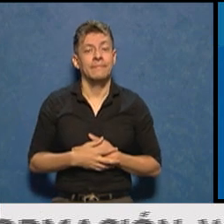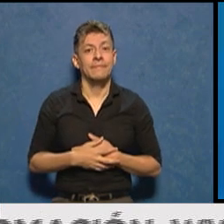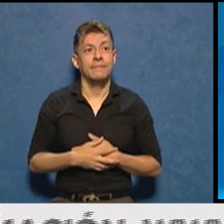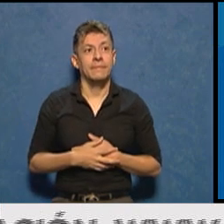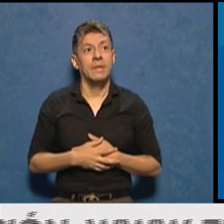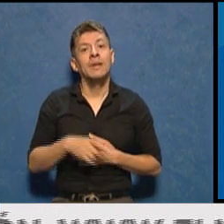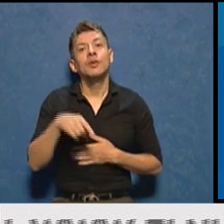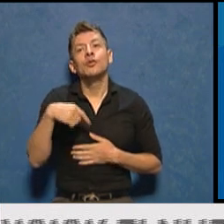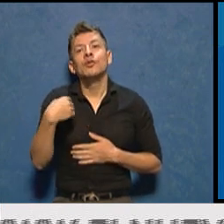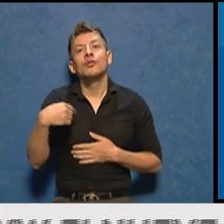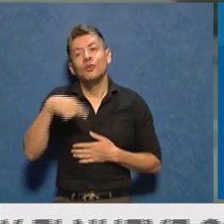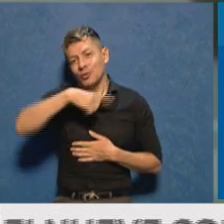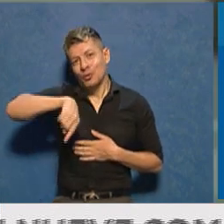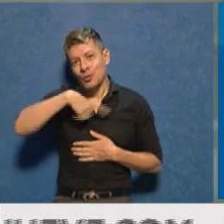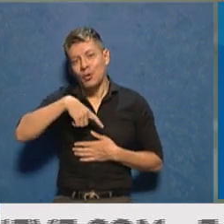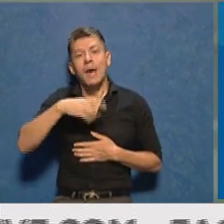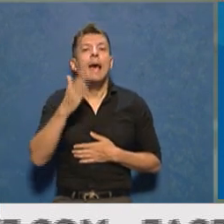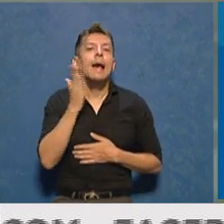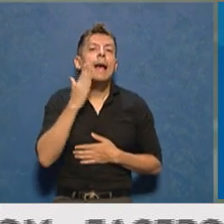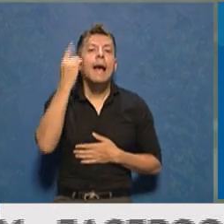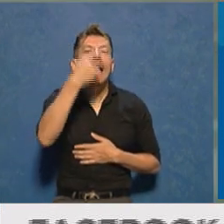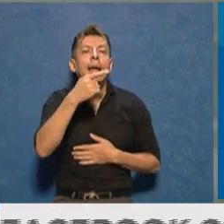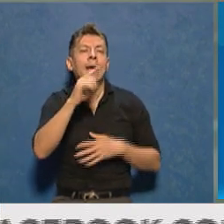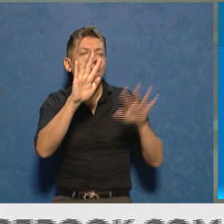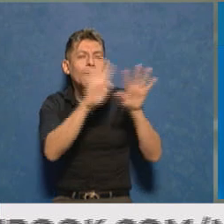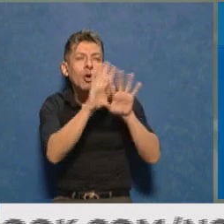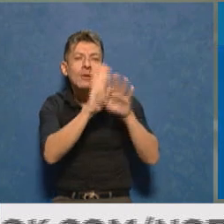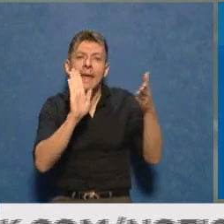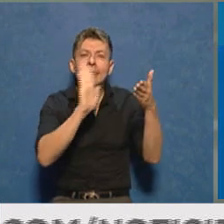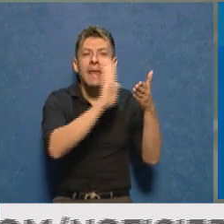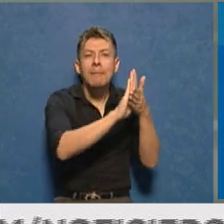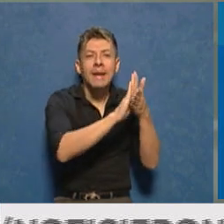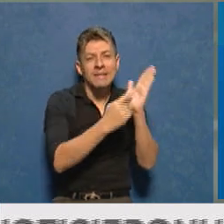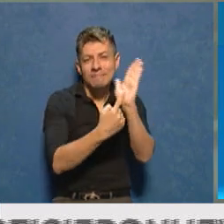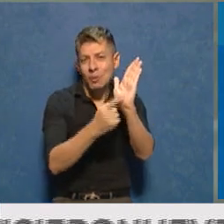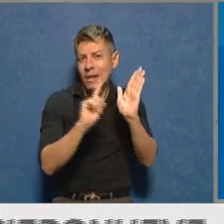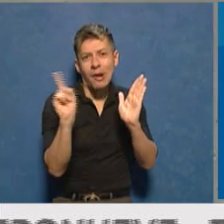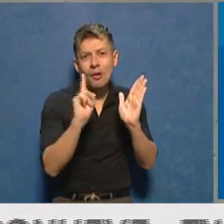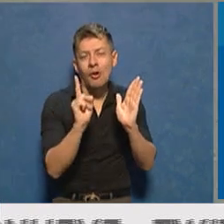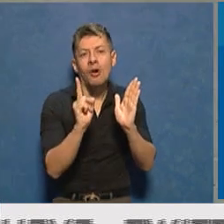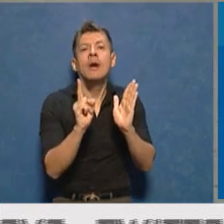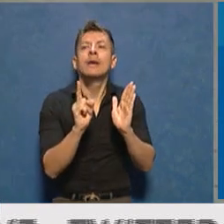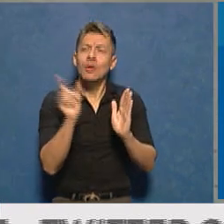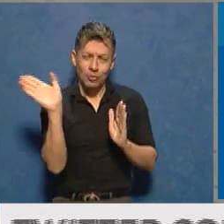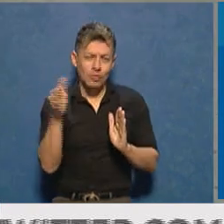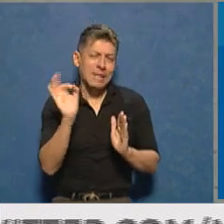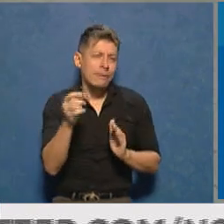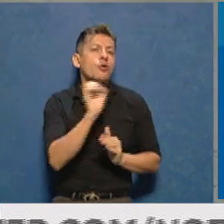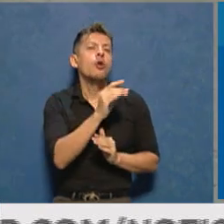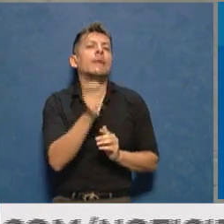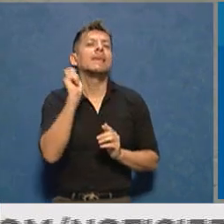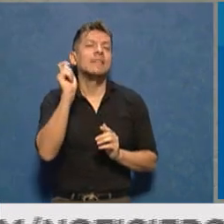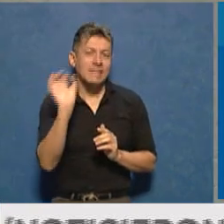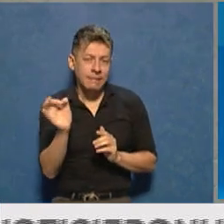Nosotros le hemos tapado la cara a este conductor de taxis, más allá de que se haya conocido la identidad, porque este video, como decíamos,